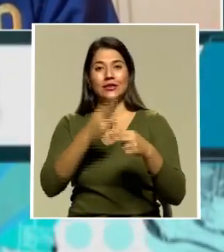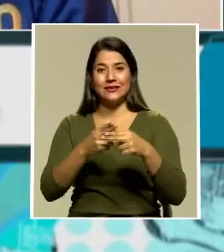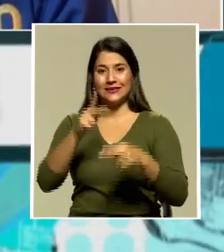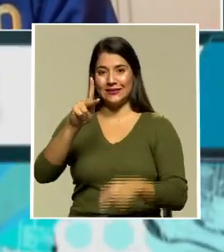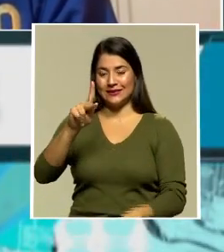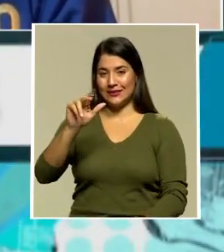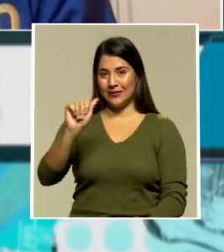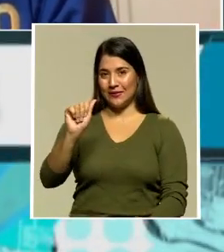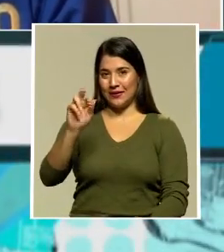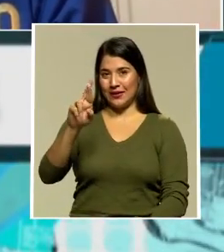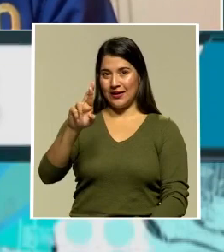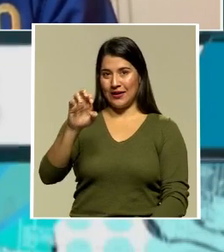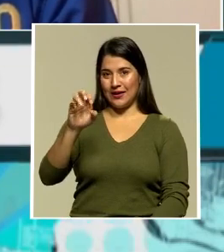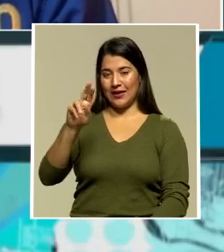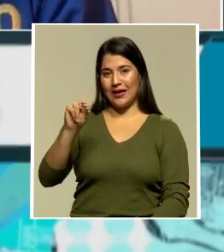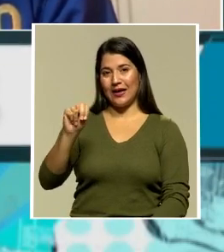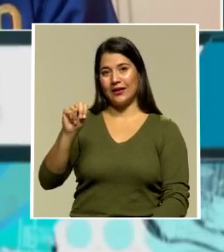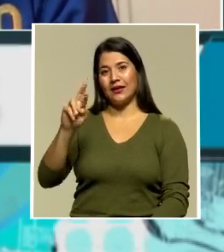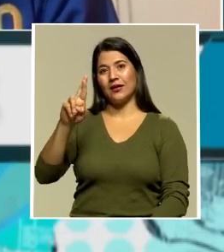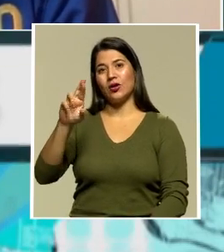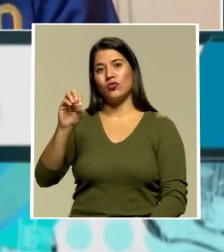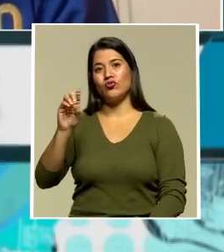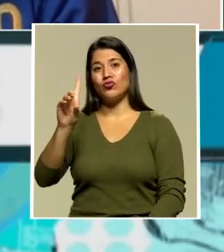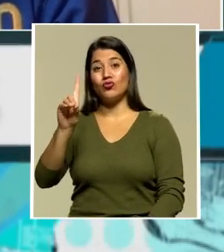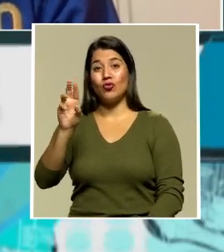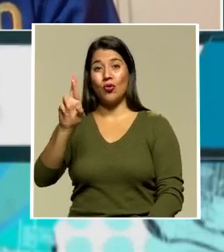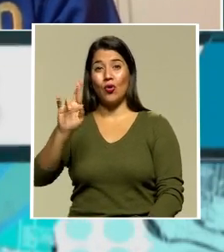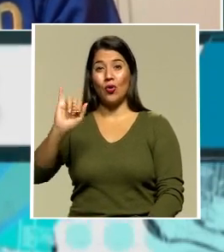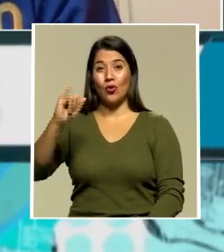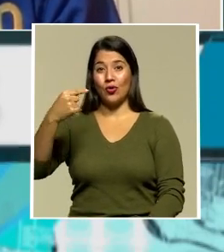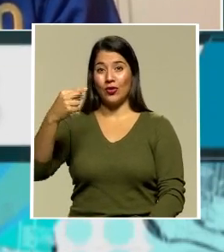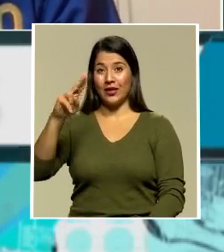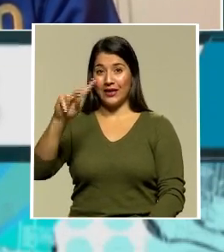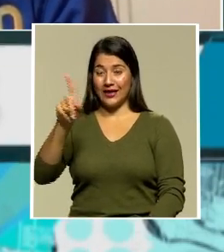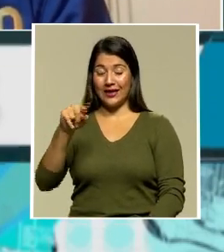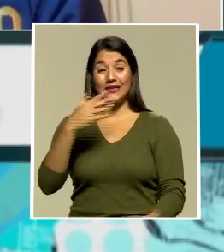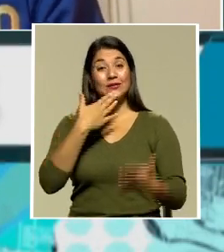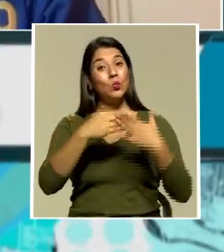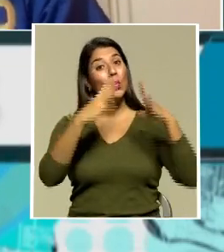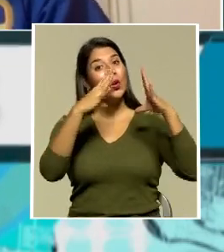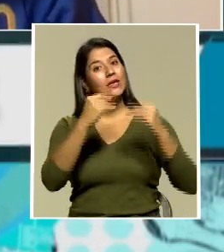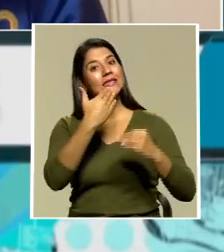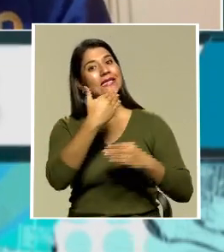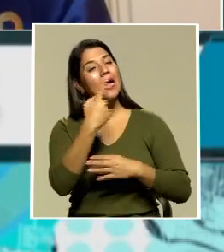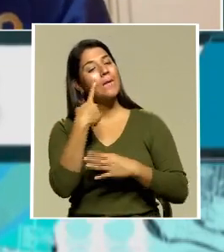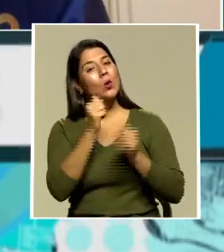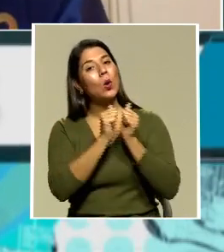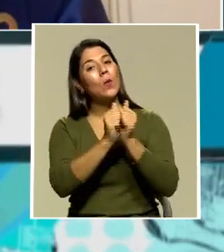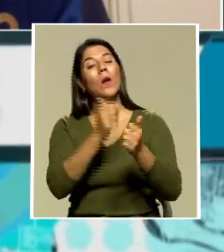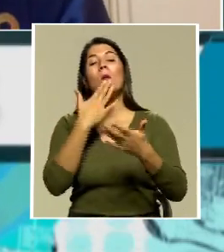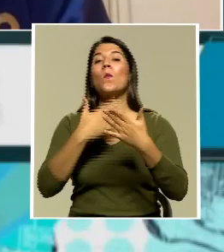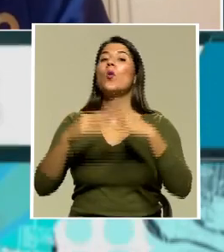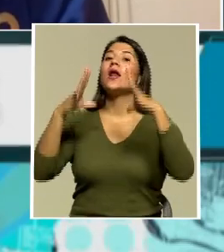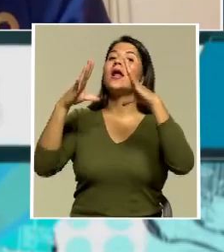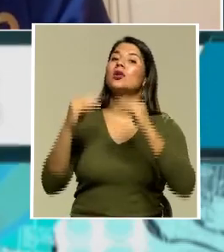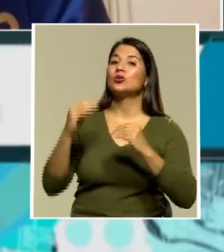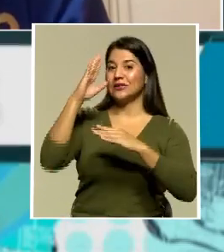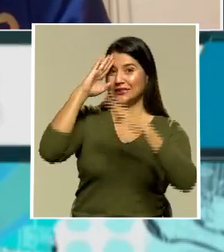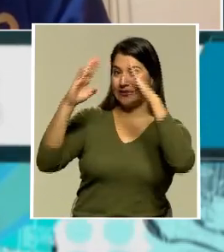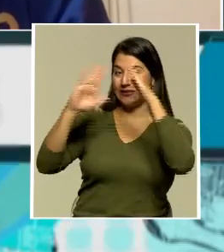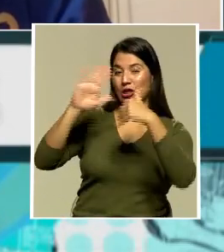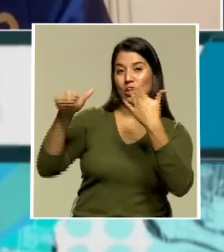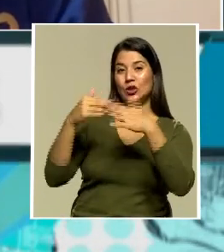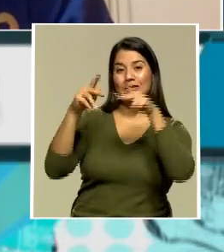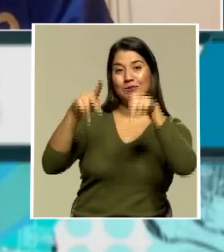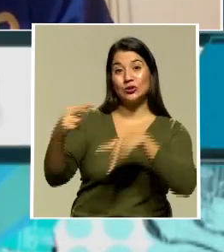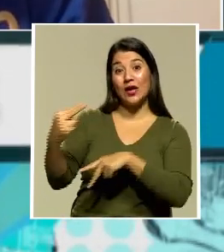Rodríguez. Muy buenas noches, doña Karen. Gracias por acompañarnos. Buenas noches, saludos a todos los que están viendo las